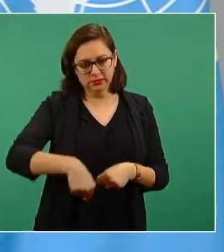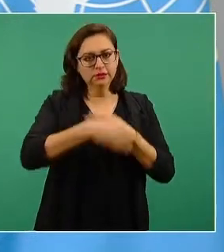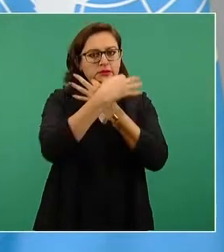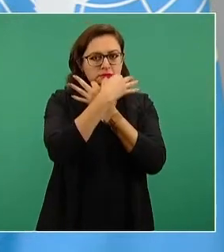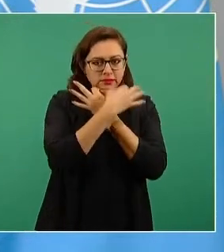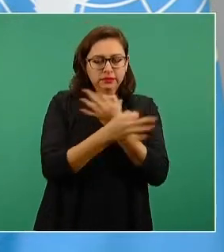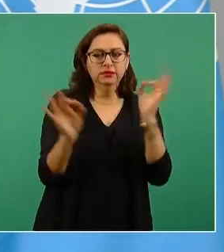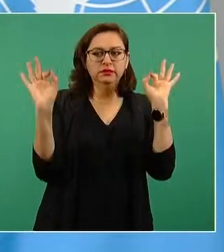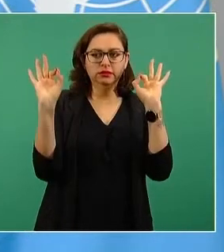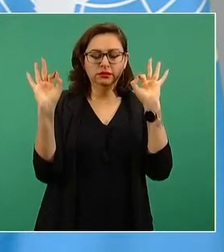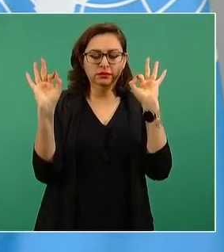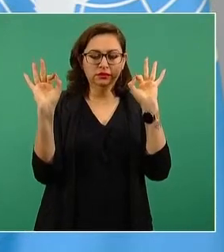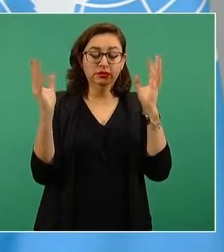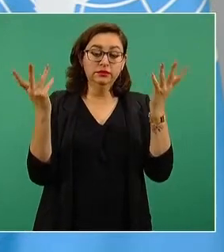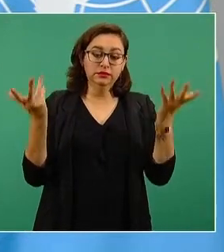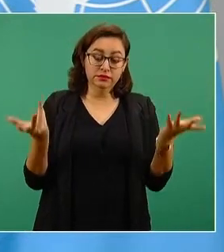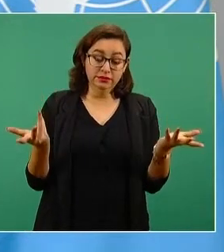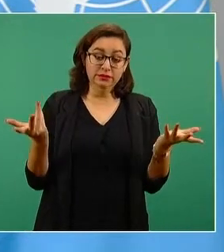Desde luego,